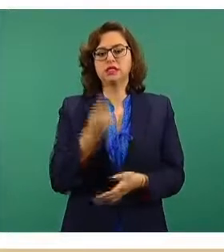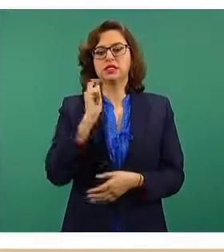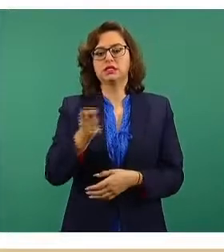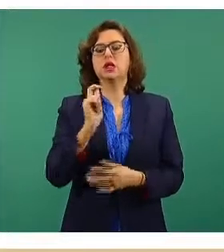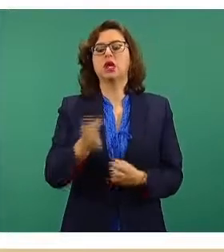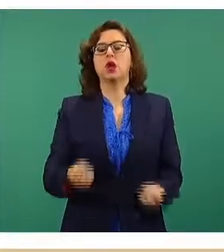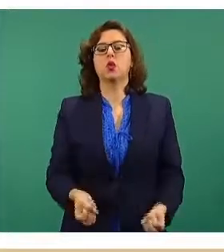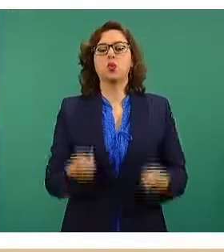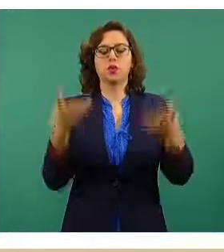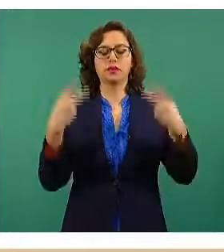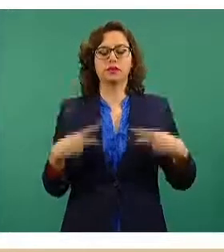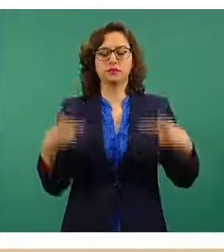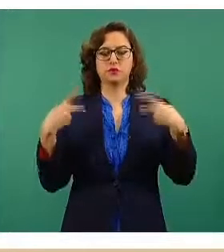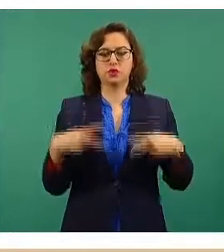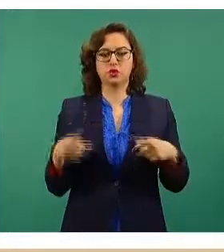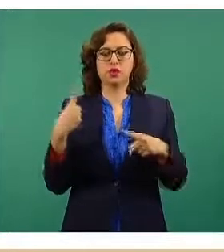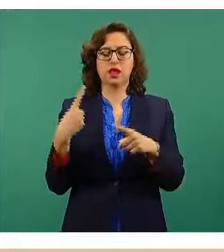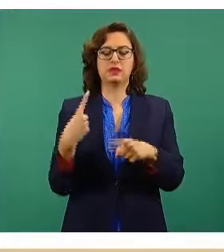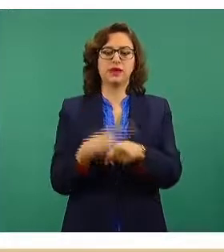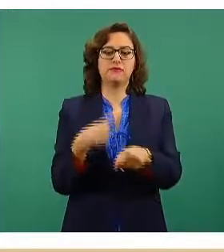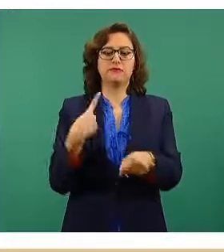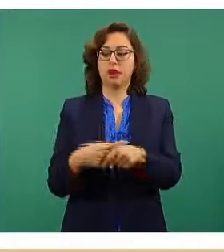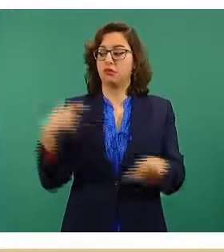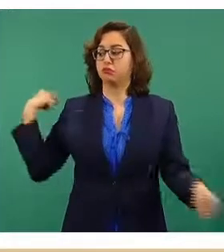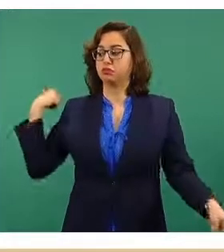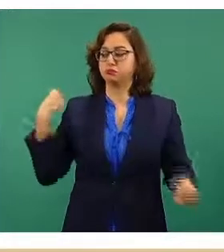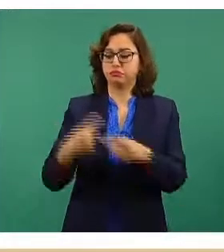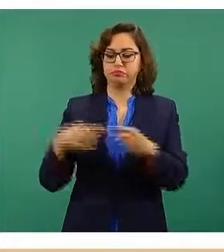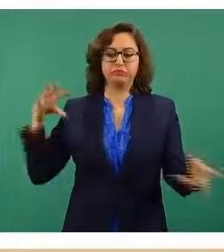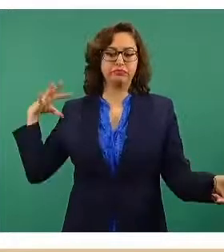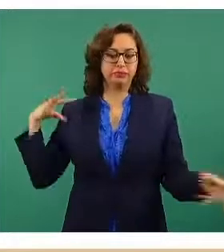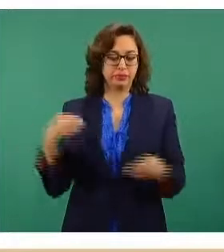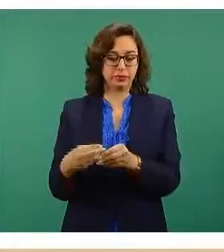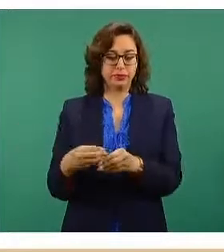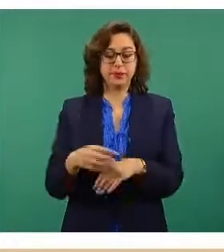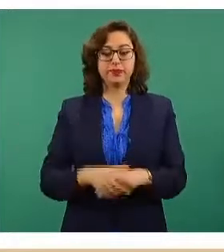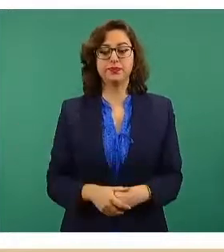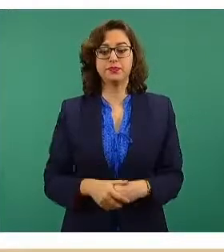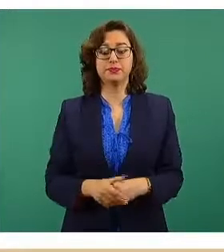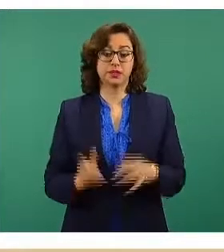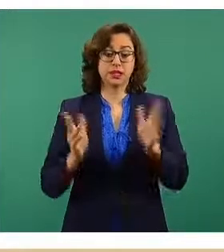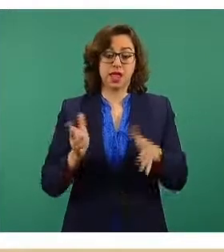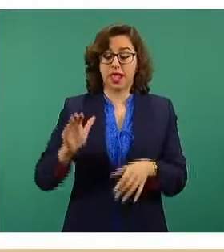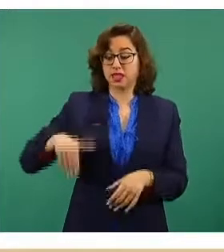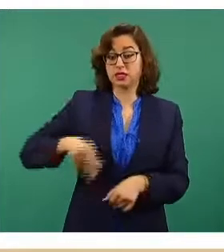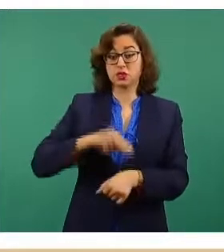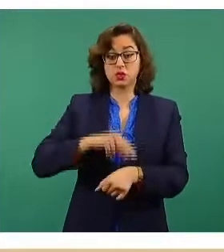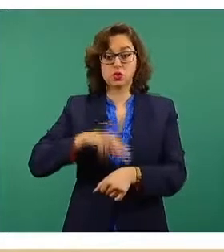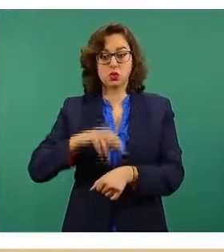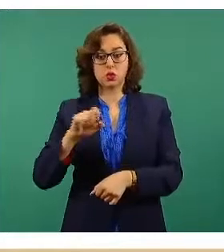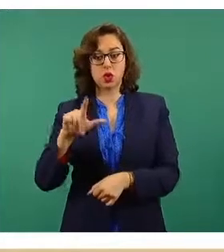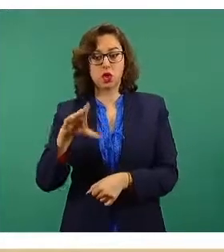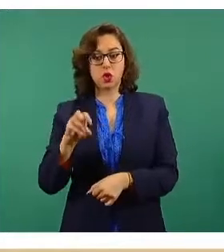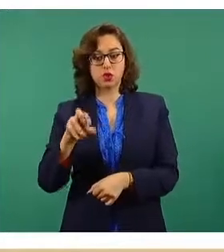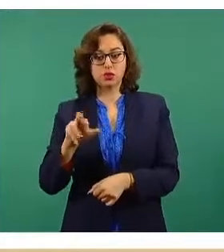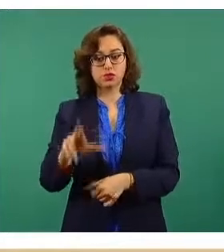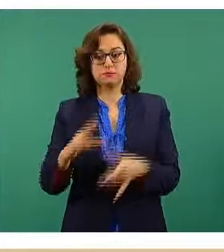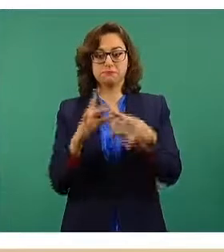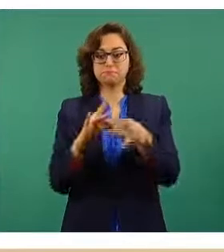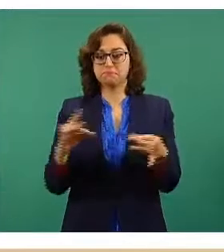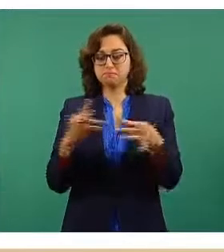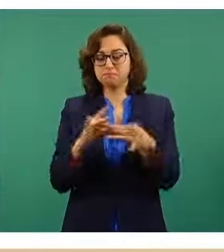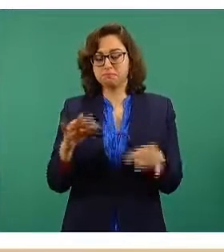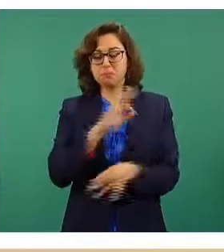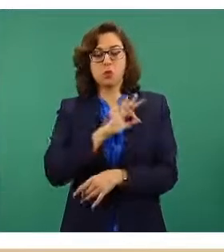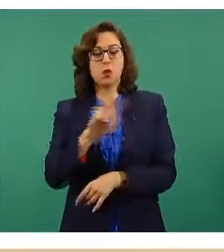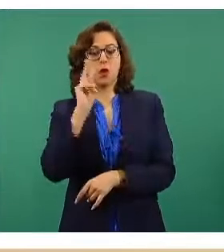de COVID-19 en México y vemos exactamente lo que ya describía el doctor Alcocer, la trayectoria, el